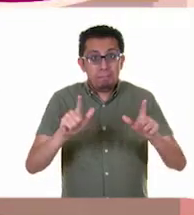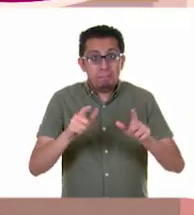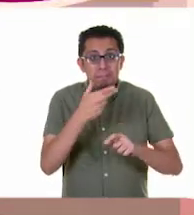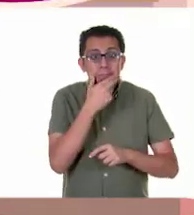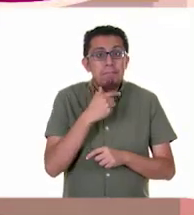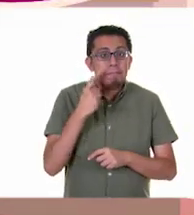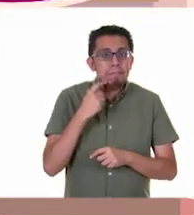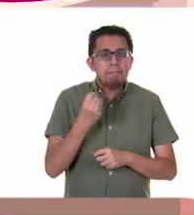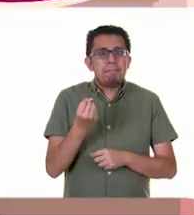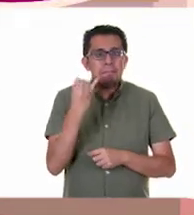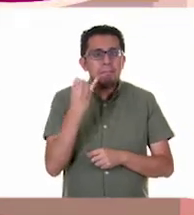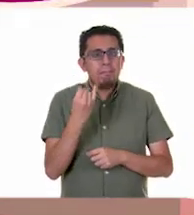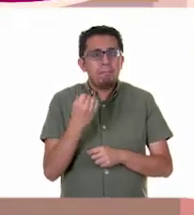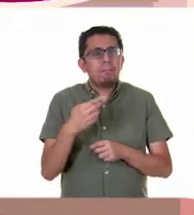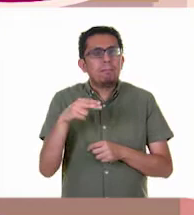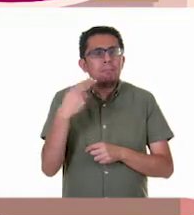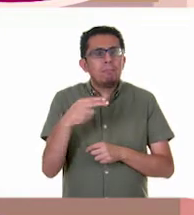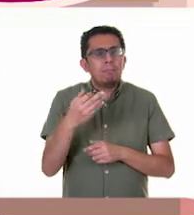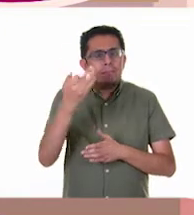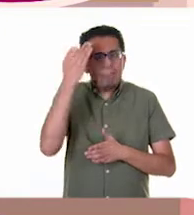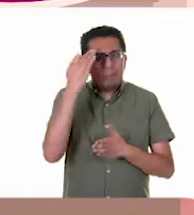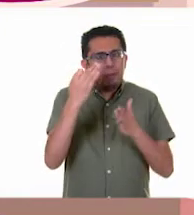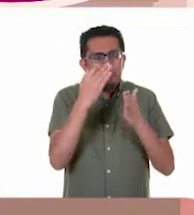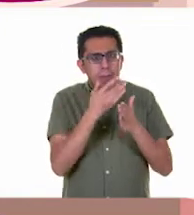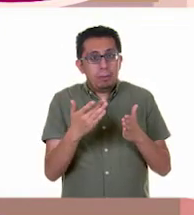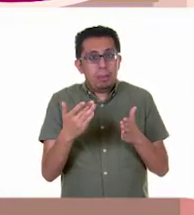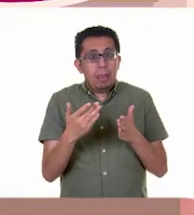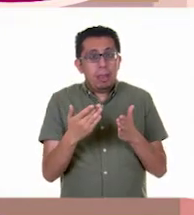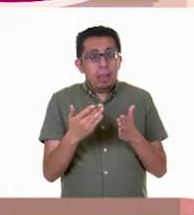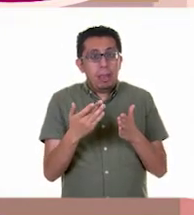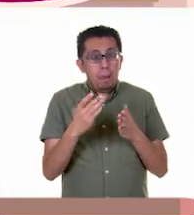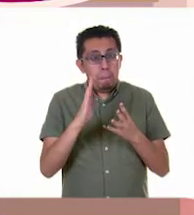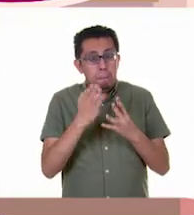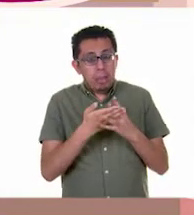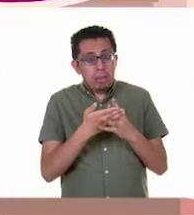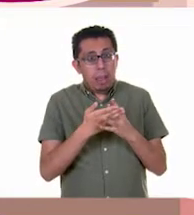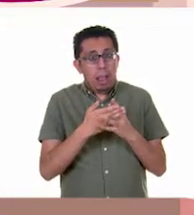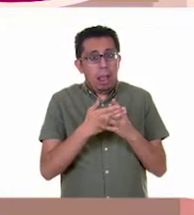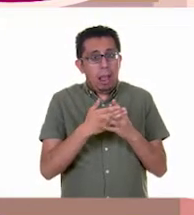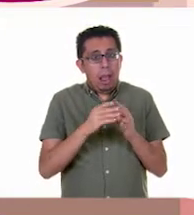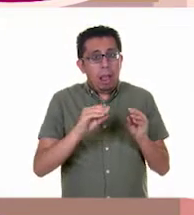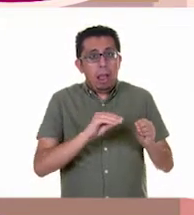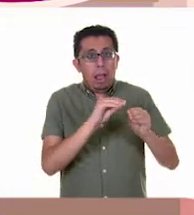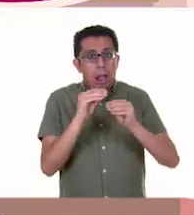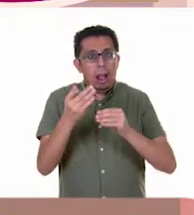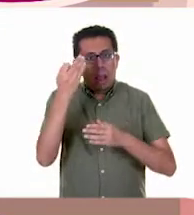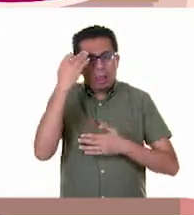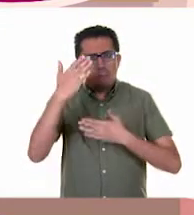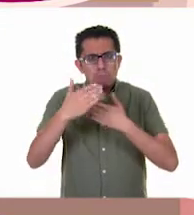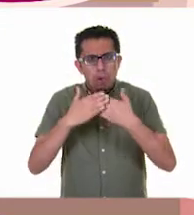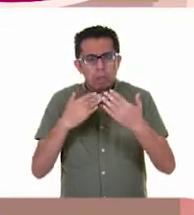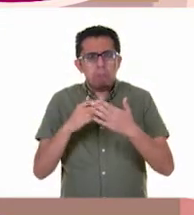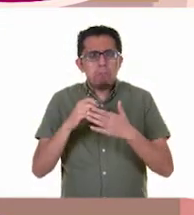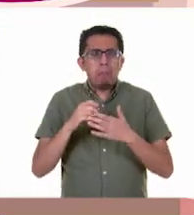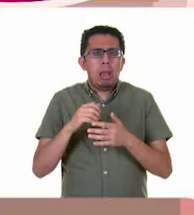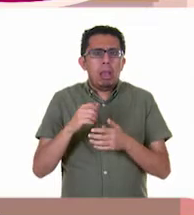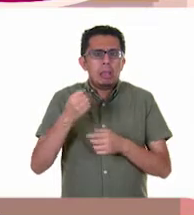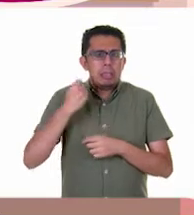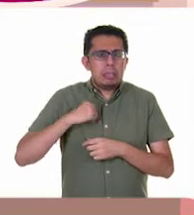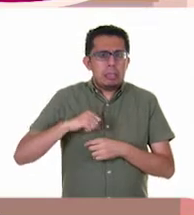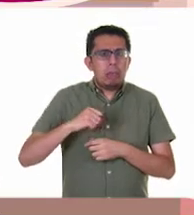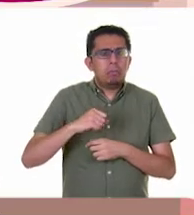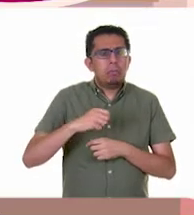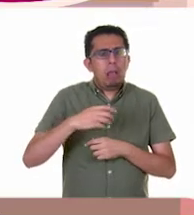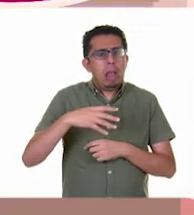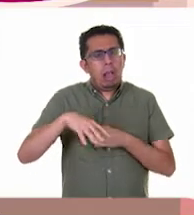¡Sí! ¿Cómo se llama el periodo de transición de la Edad Media a la Edad Contemporánea, entre los siglos XIV y